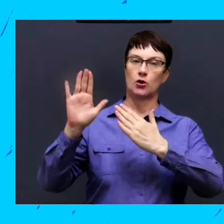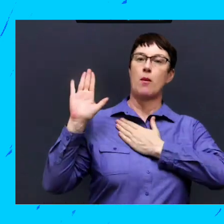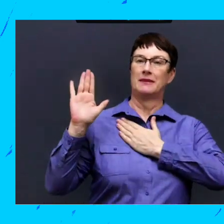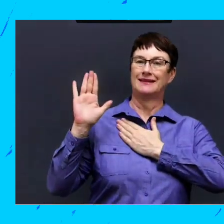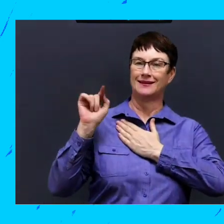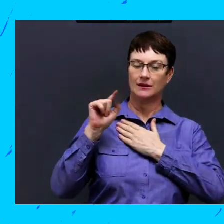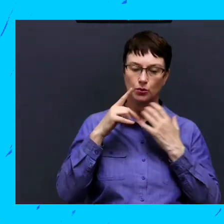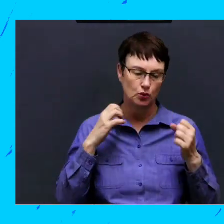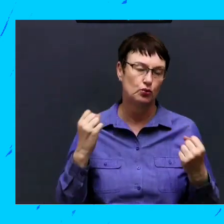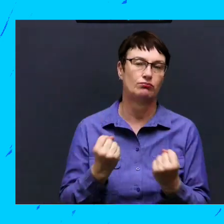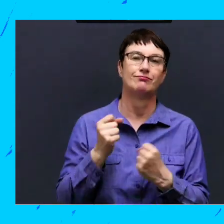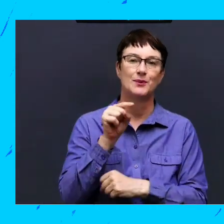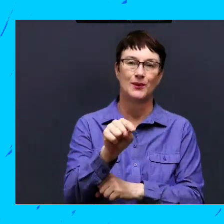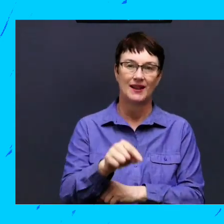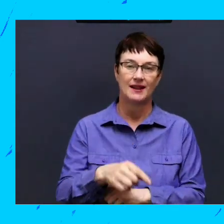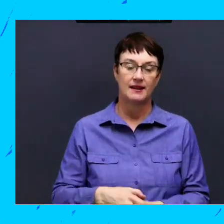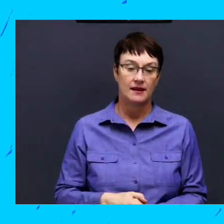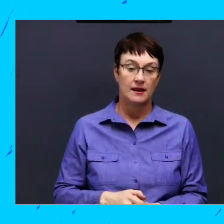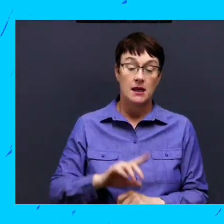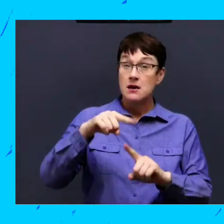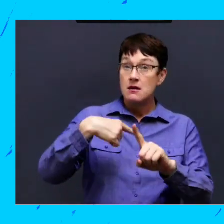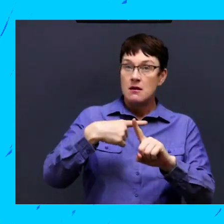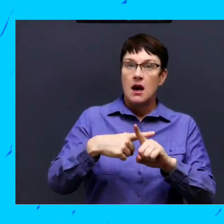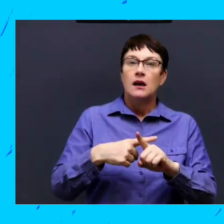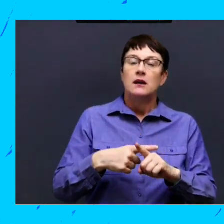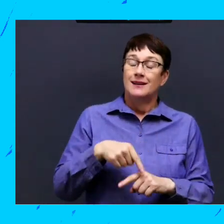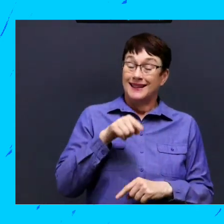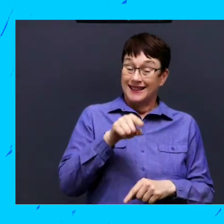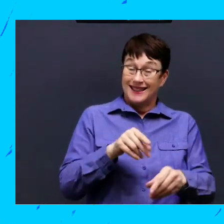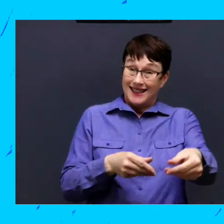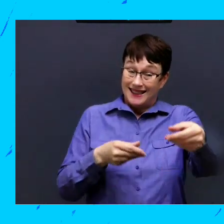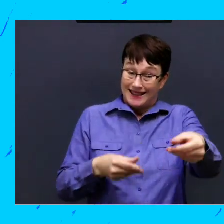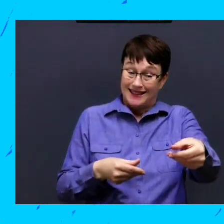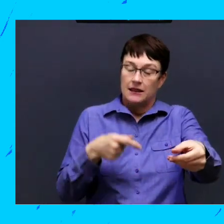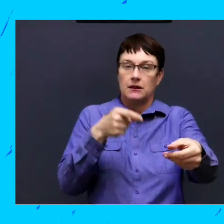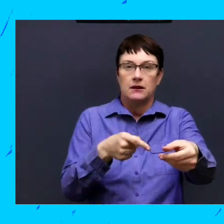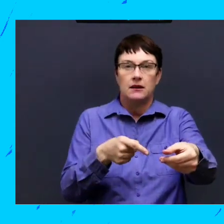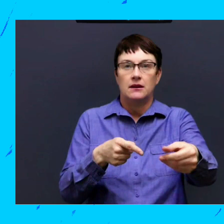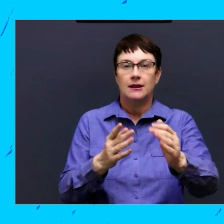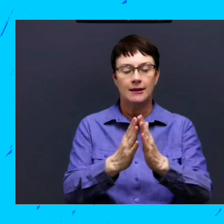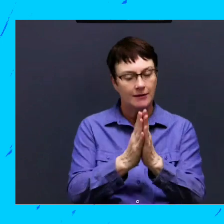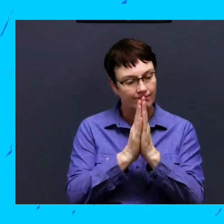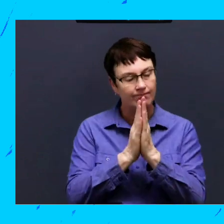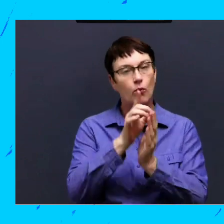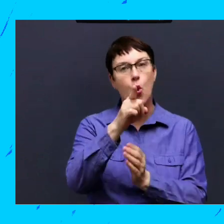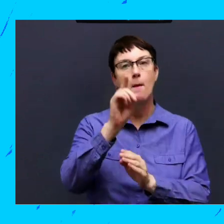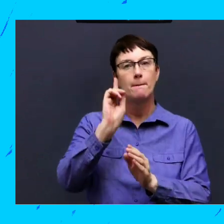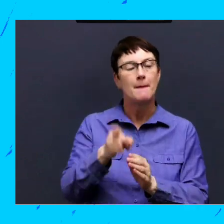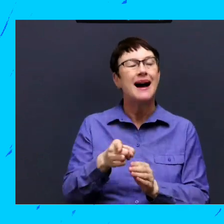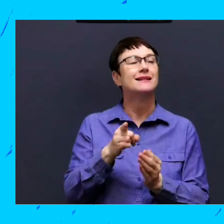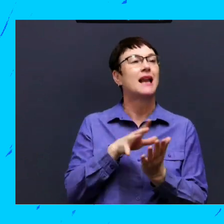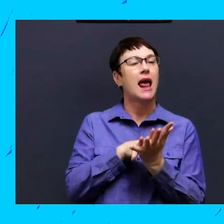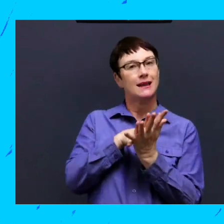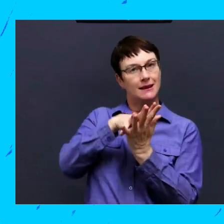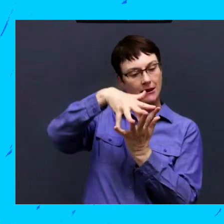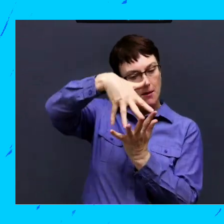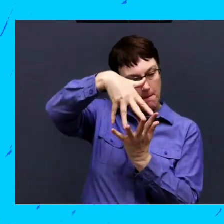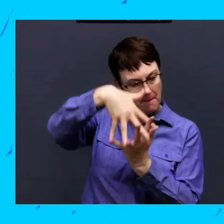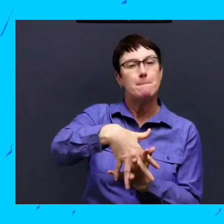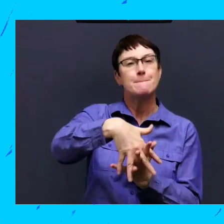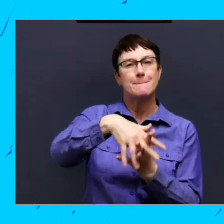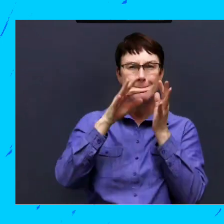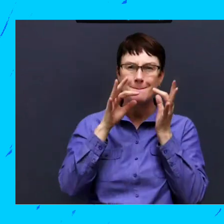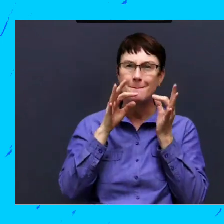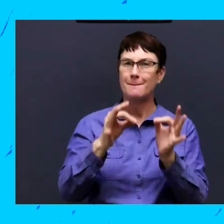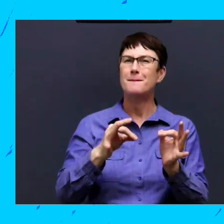los tomadores de decisión quisiera realmente que trabajemos con estos principios y vamos a incluirlos en nuestras